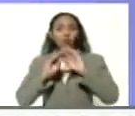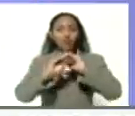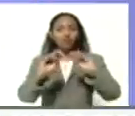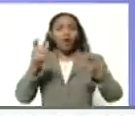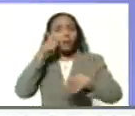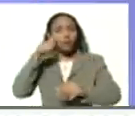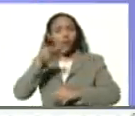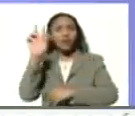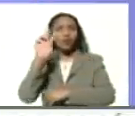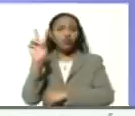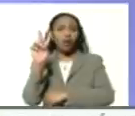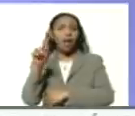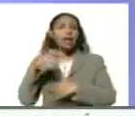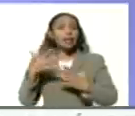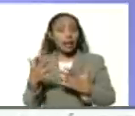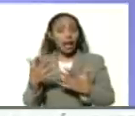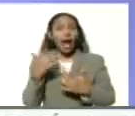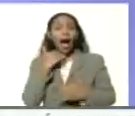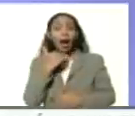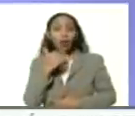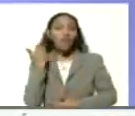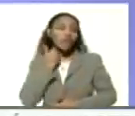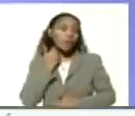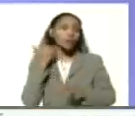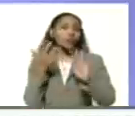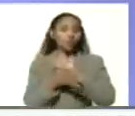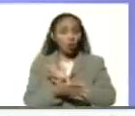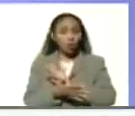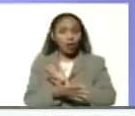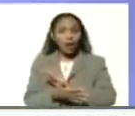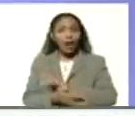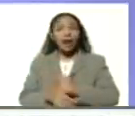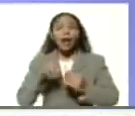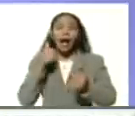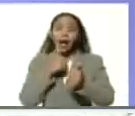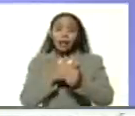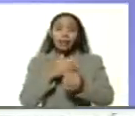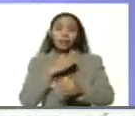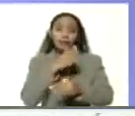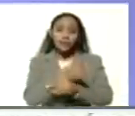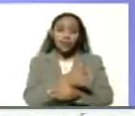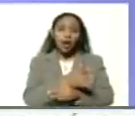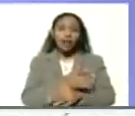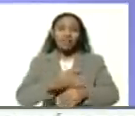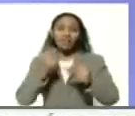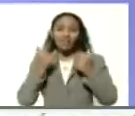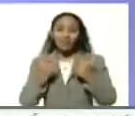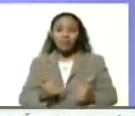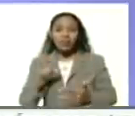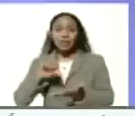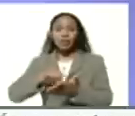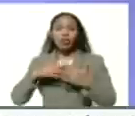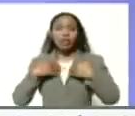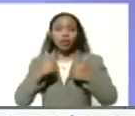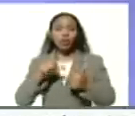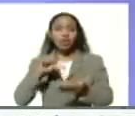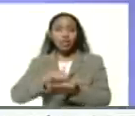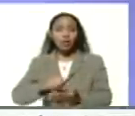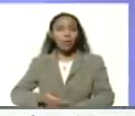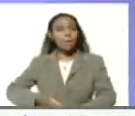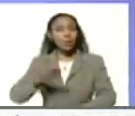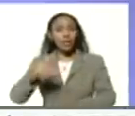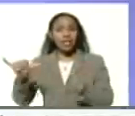población venezolana que en caso de presentar algún síntoma, asistir inmediatamente al centro de salud o al centro centinela